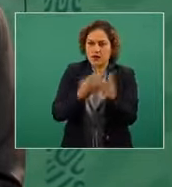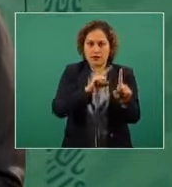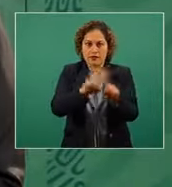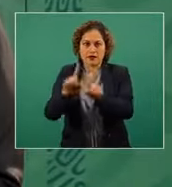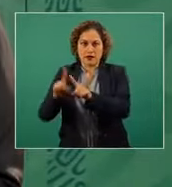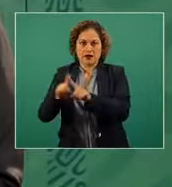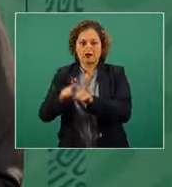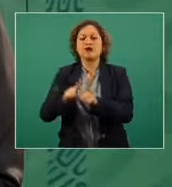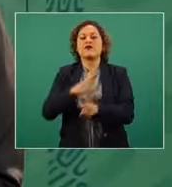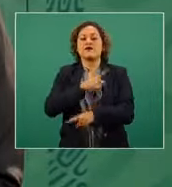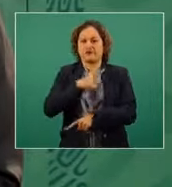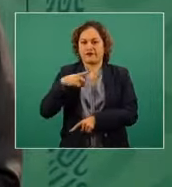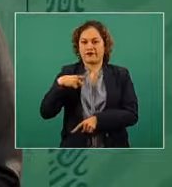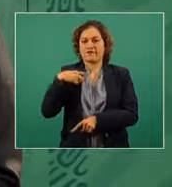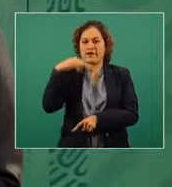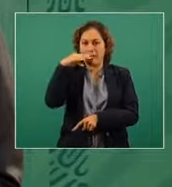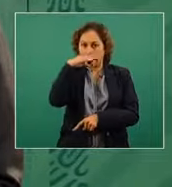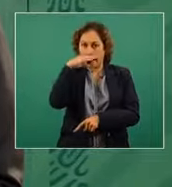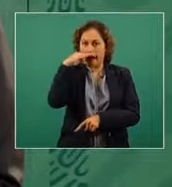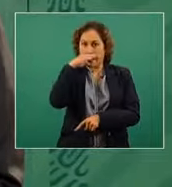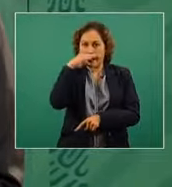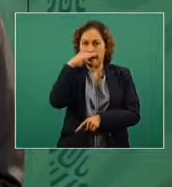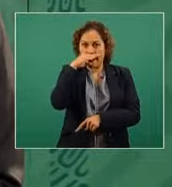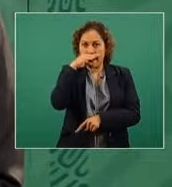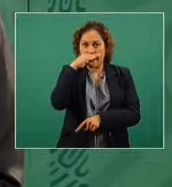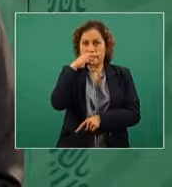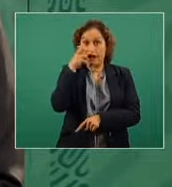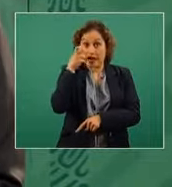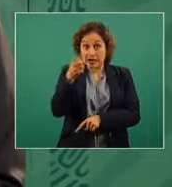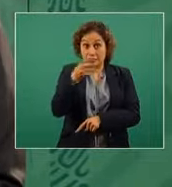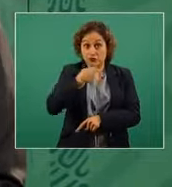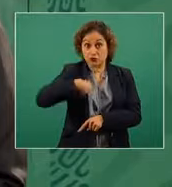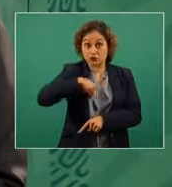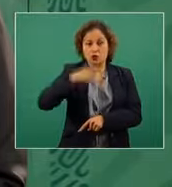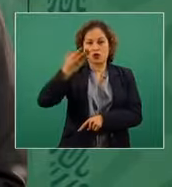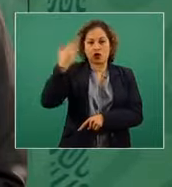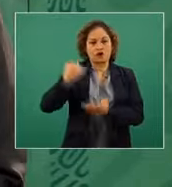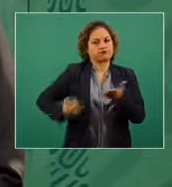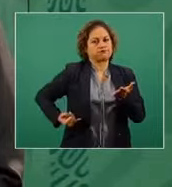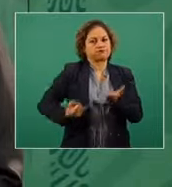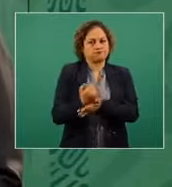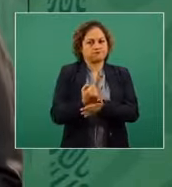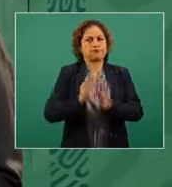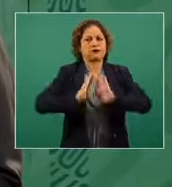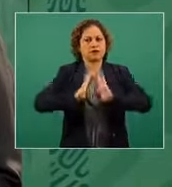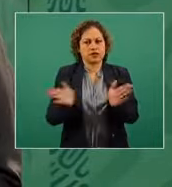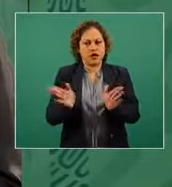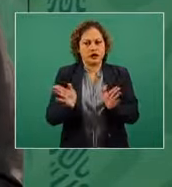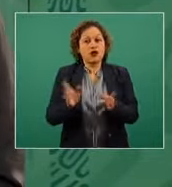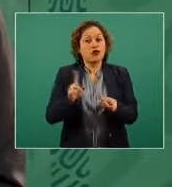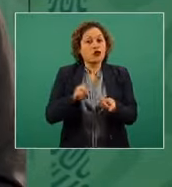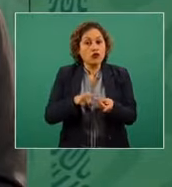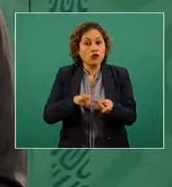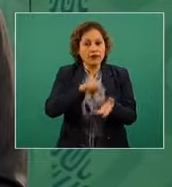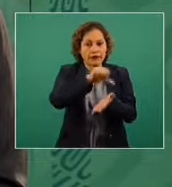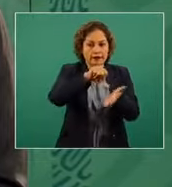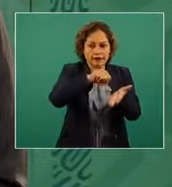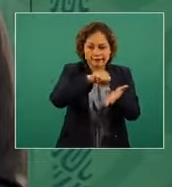Y todos los que han sido atendidos en centros de salud, que es la